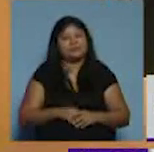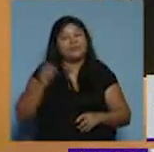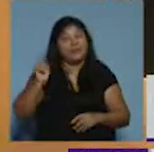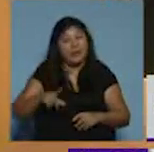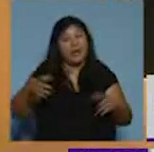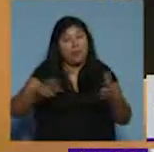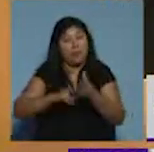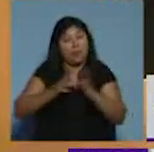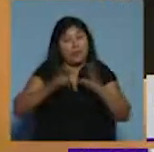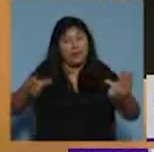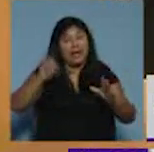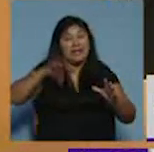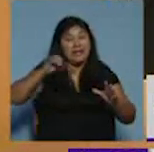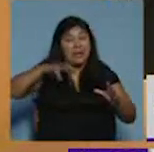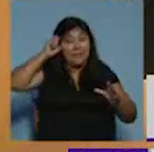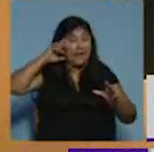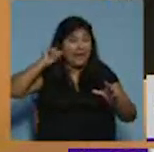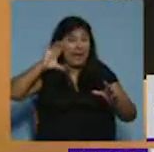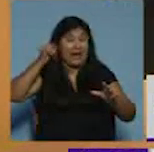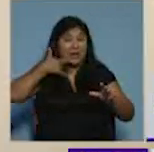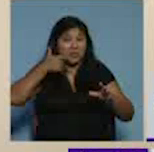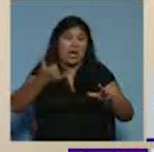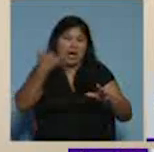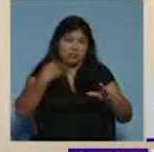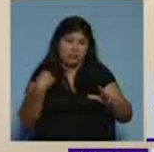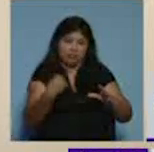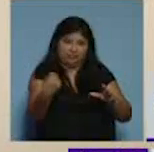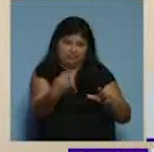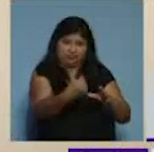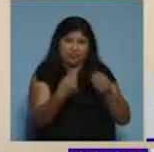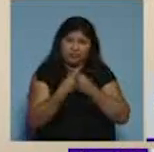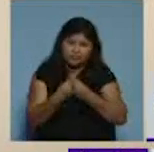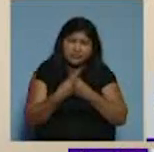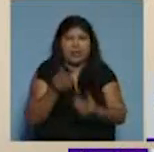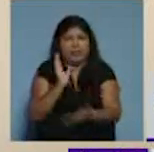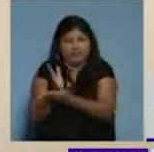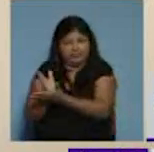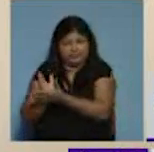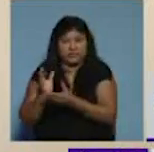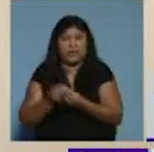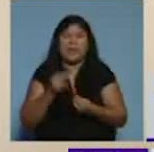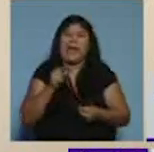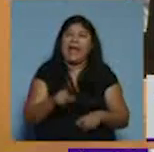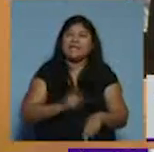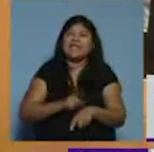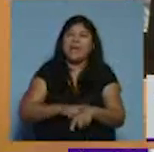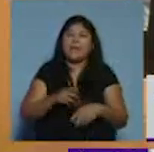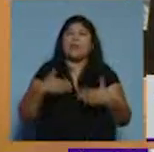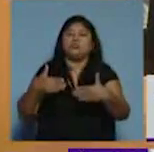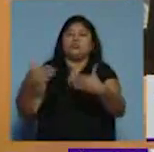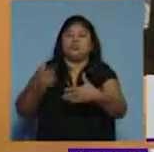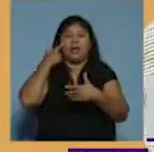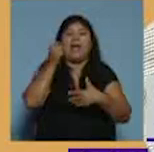más implicancias y más procesados y cuánto tiempo más cree usted que le puede llevar al juez a analizar todo eso ya